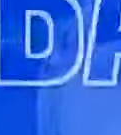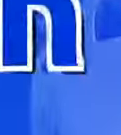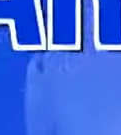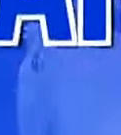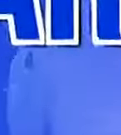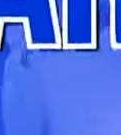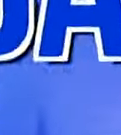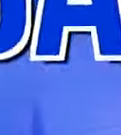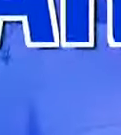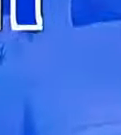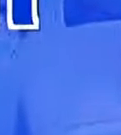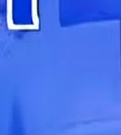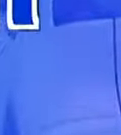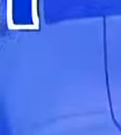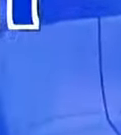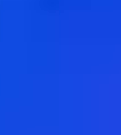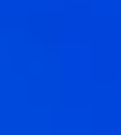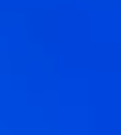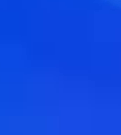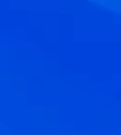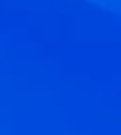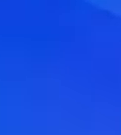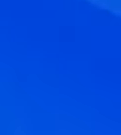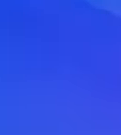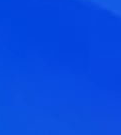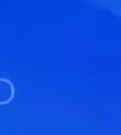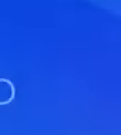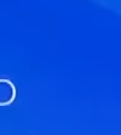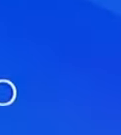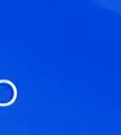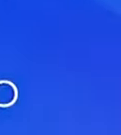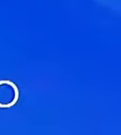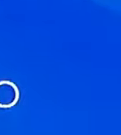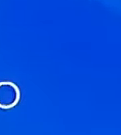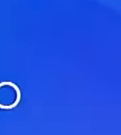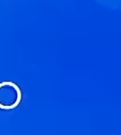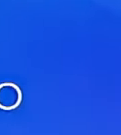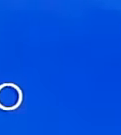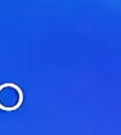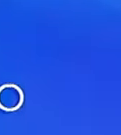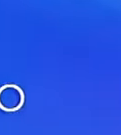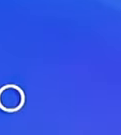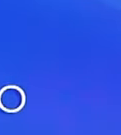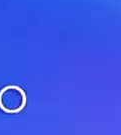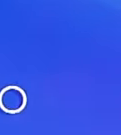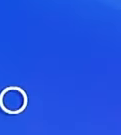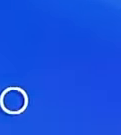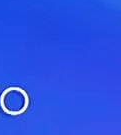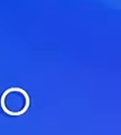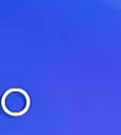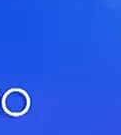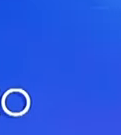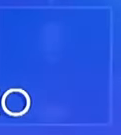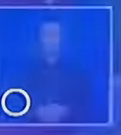ilícitas, para luego robar. Juntos somos más seguridad, porque juntos nos